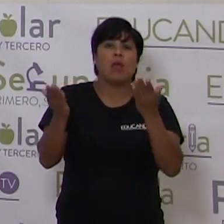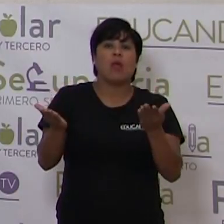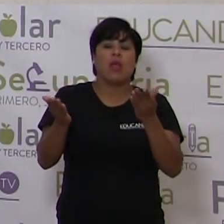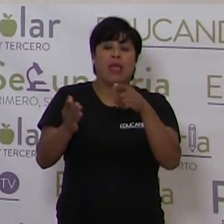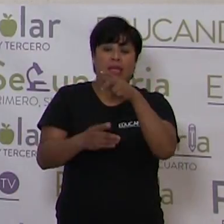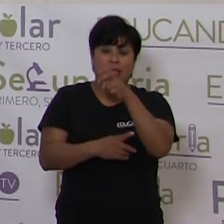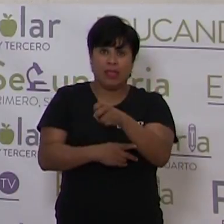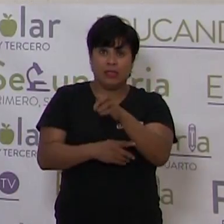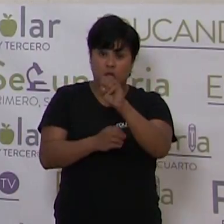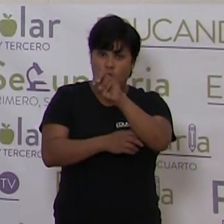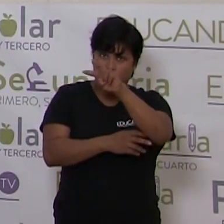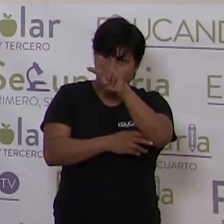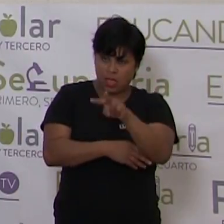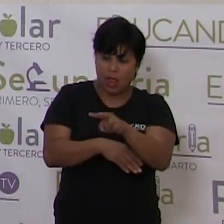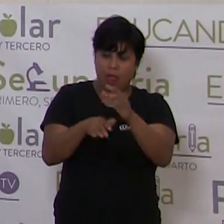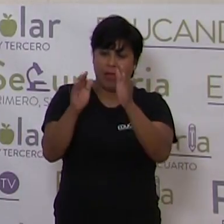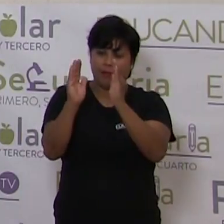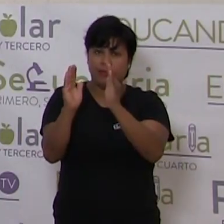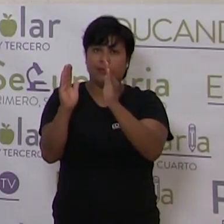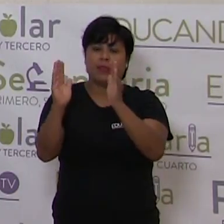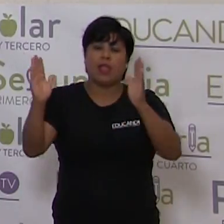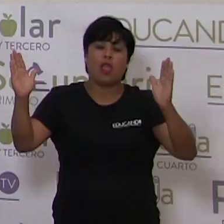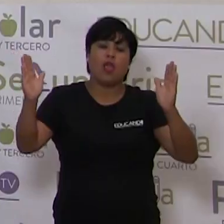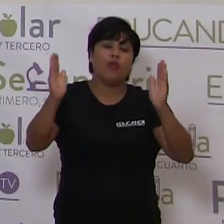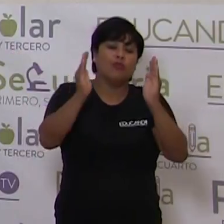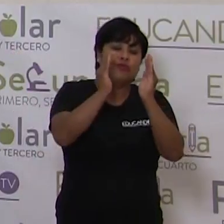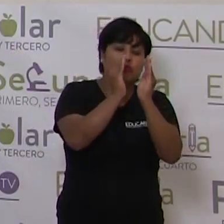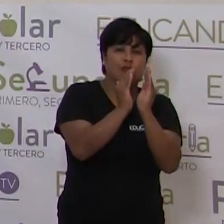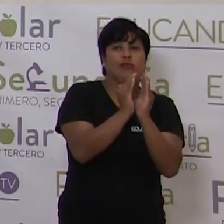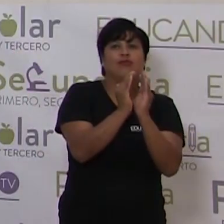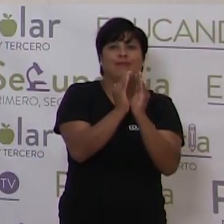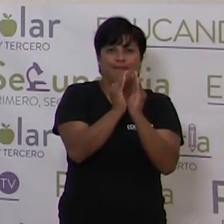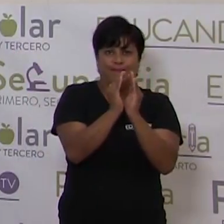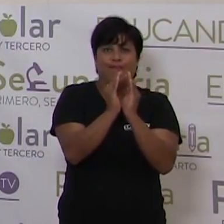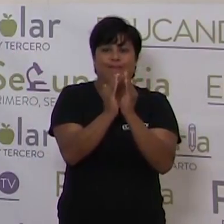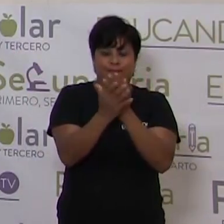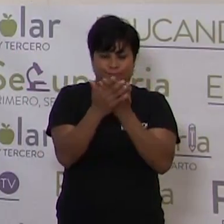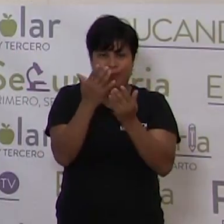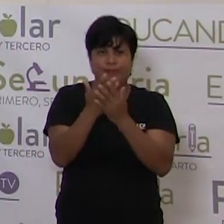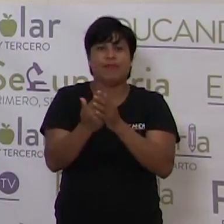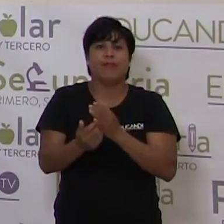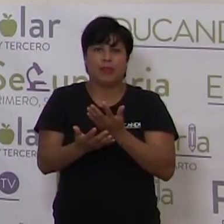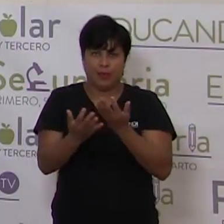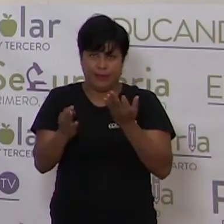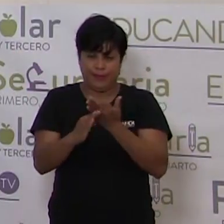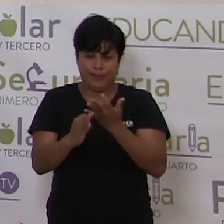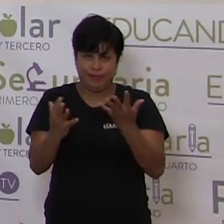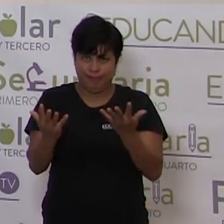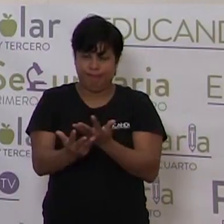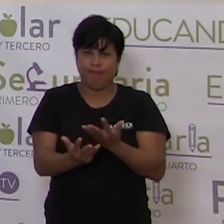figura original hacerla más chiquita. Avancemos.